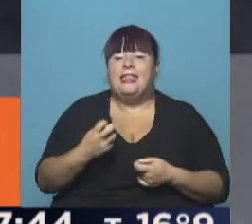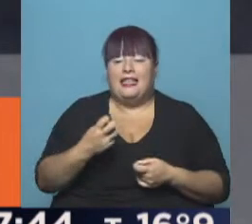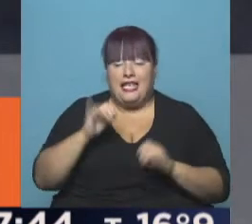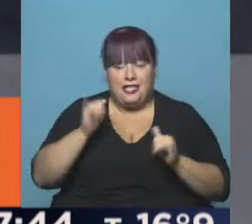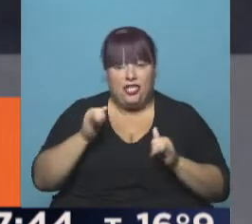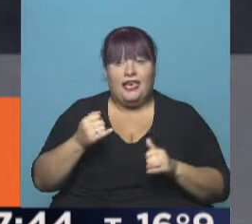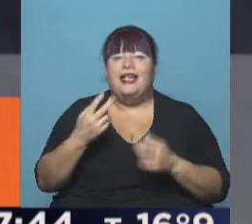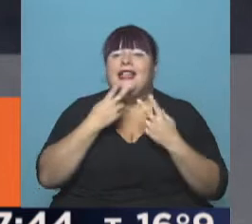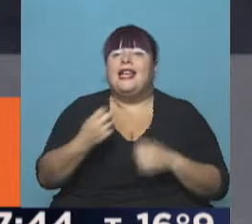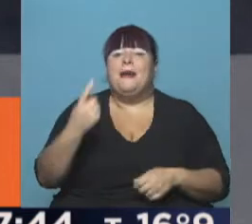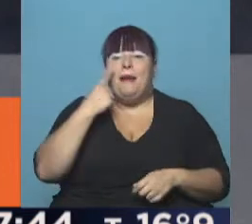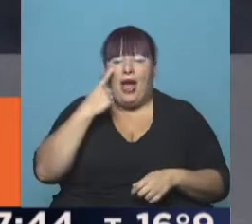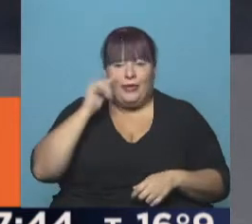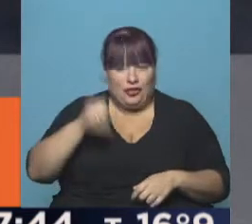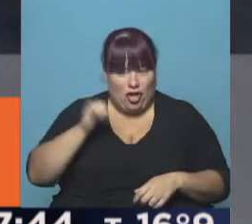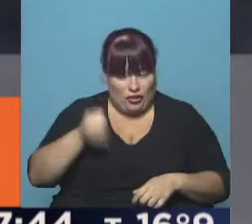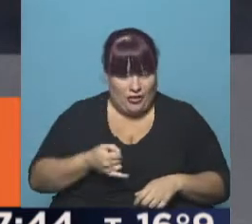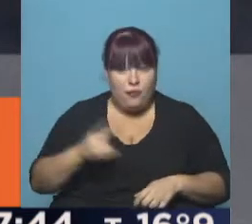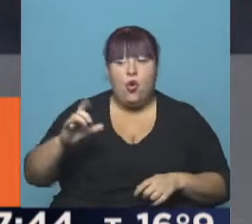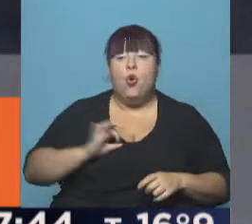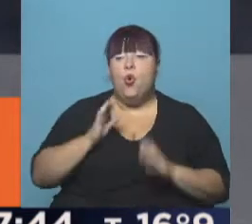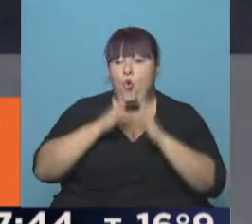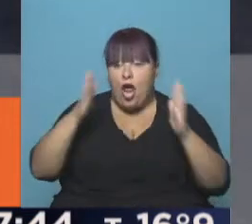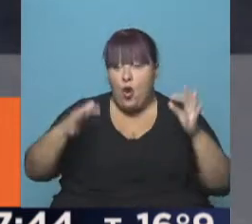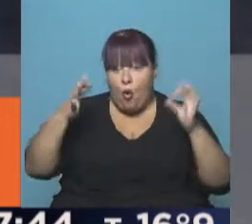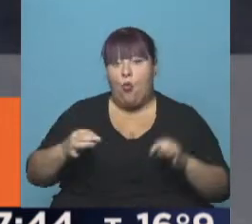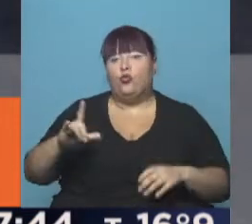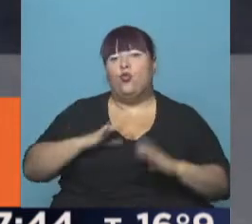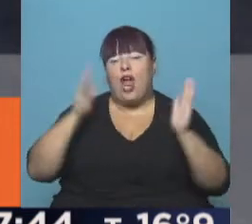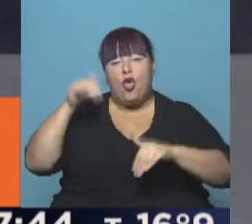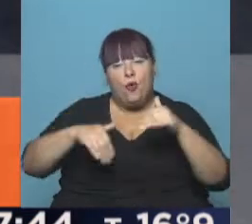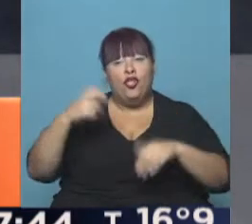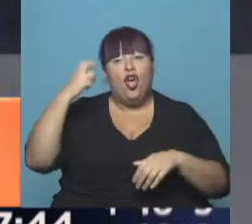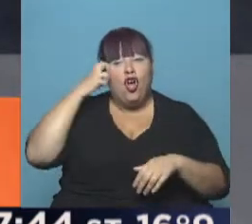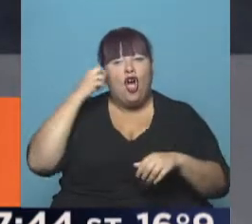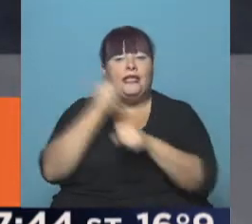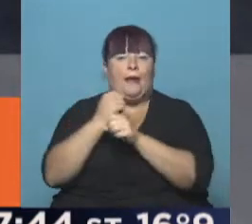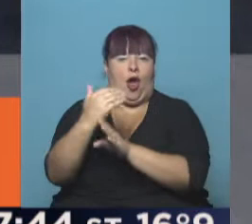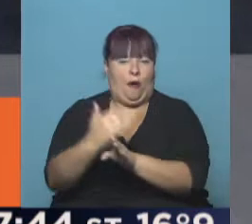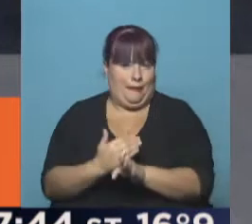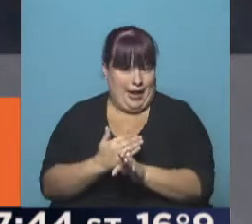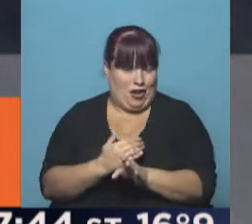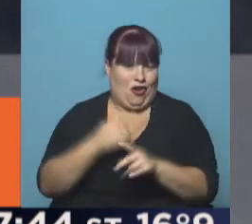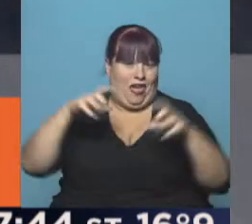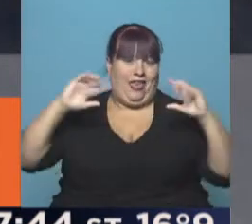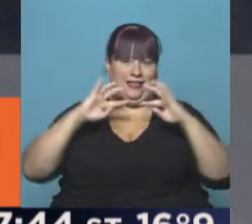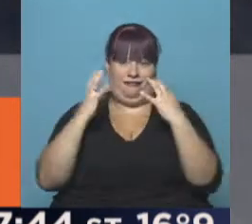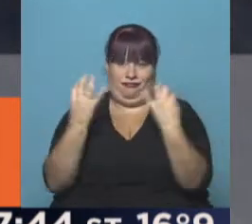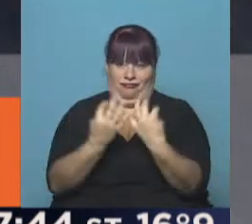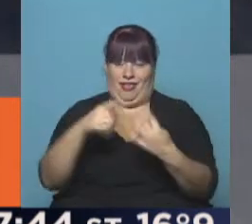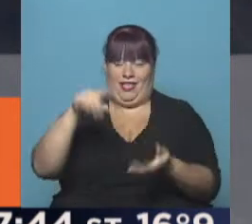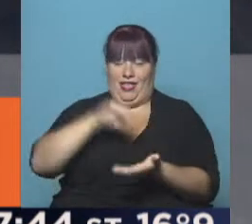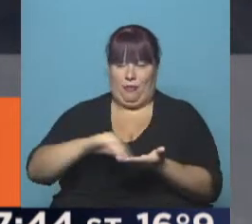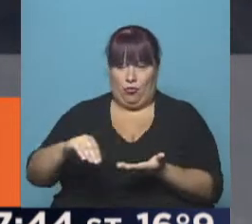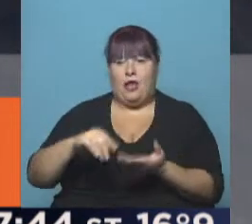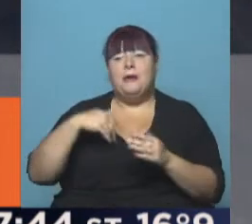los electrodependientes. En un año en el cual, año electoral, el Congreso merma su trabajo en el propio recinto de la Cámara